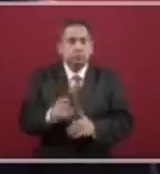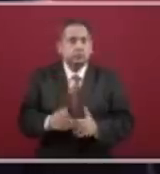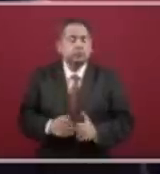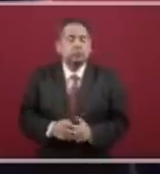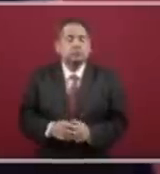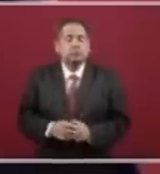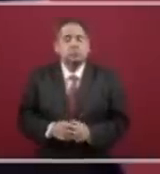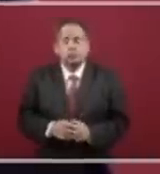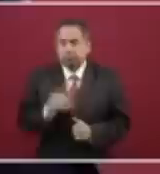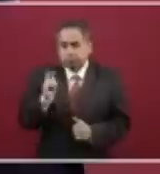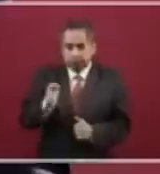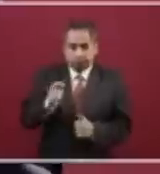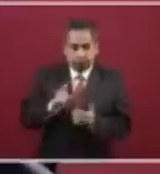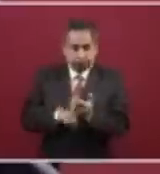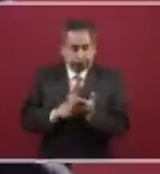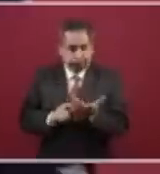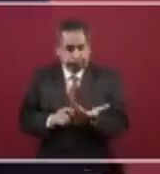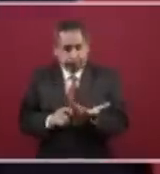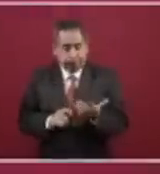qué